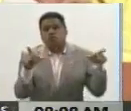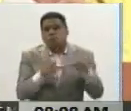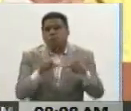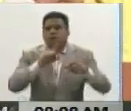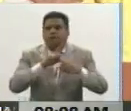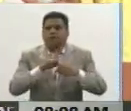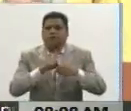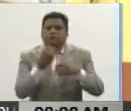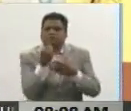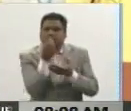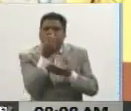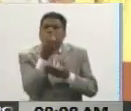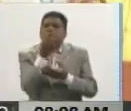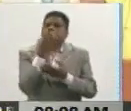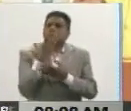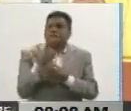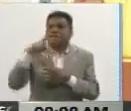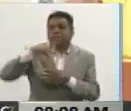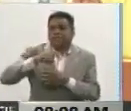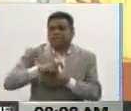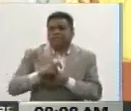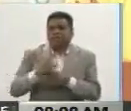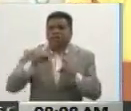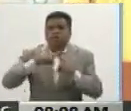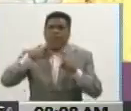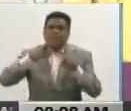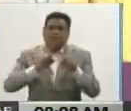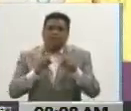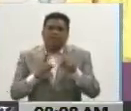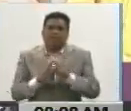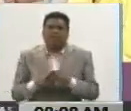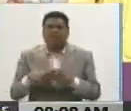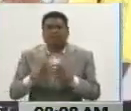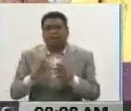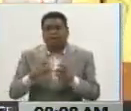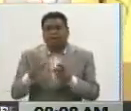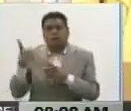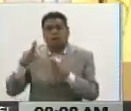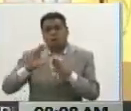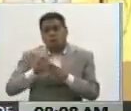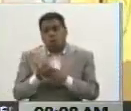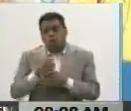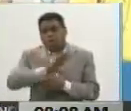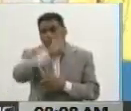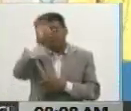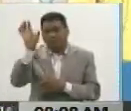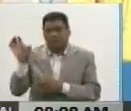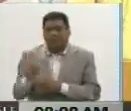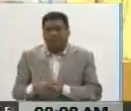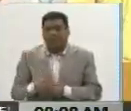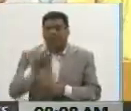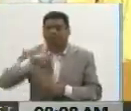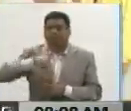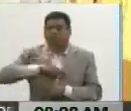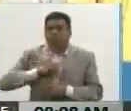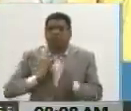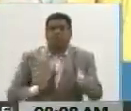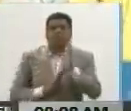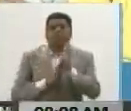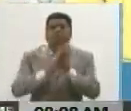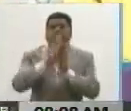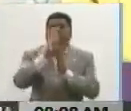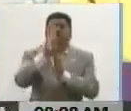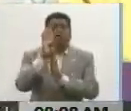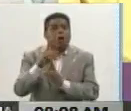que, bueno, cada vez necesiten menos dependencia externa para su funcionamiento. Lo otro que nos alegra mucho es que hemos avanzado en el tema de la